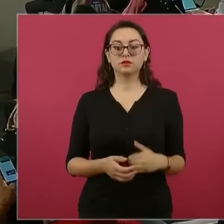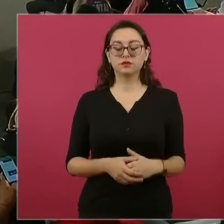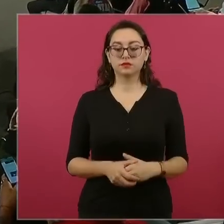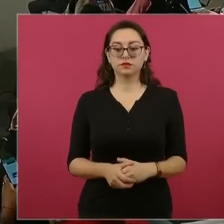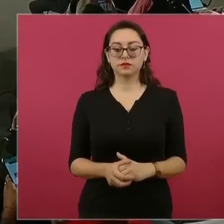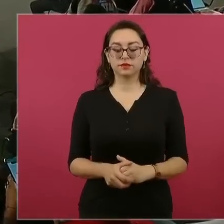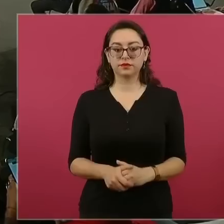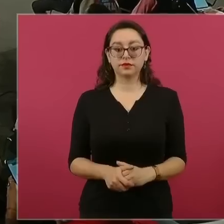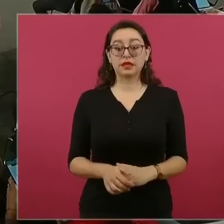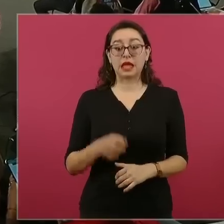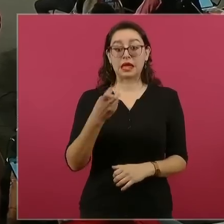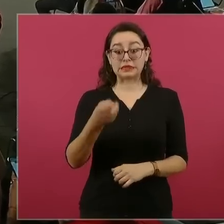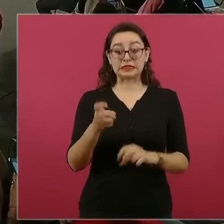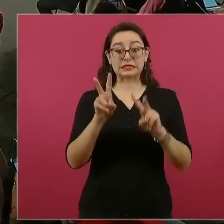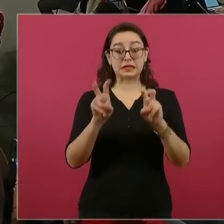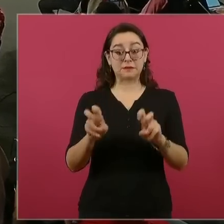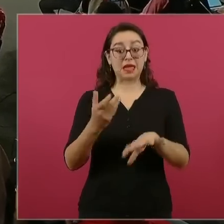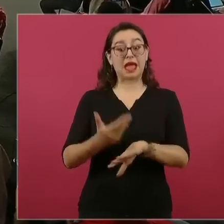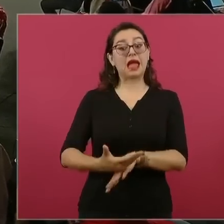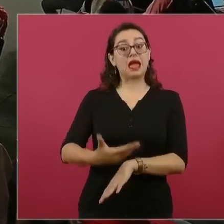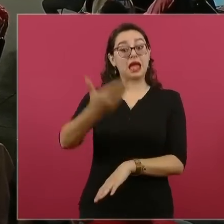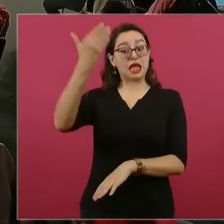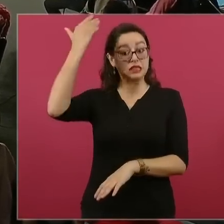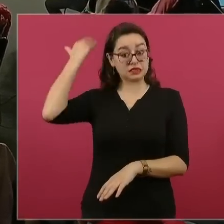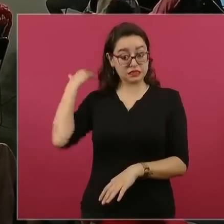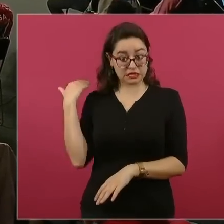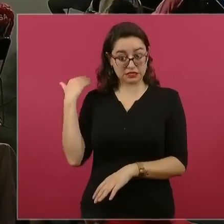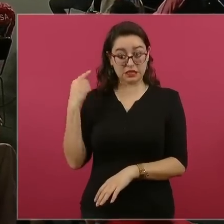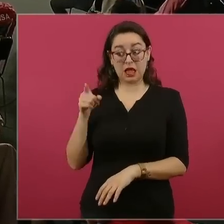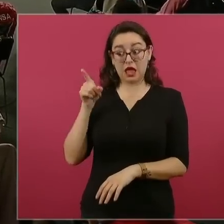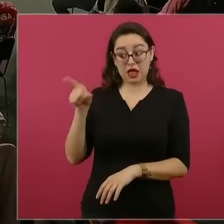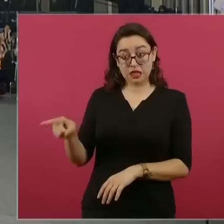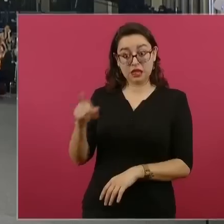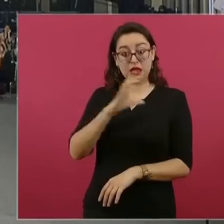¿De qué? No, no, no, no, no. Cuando